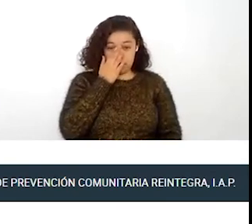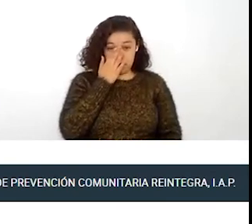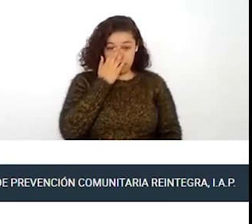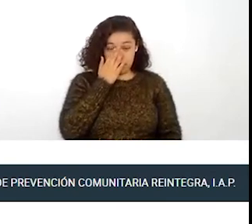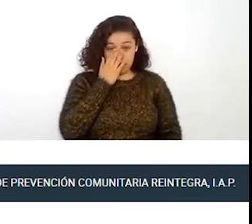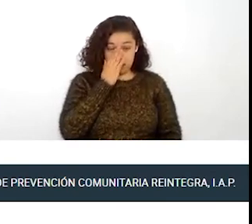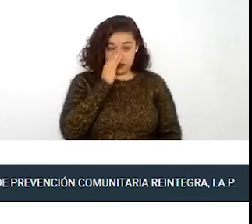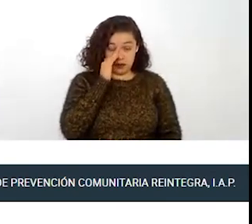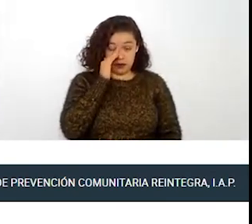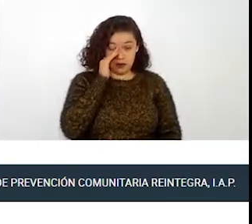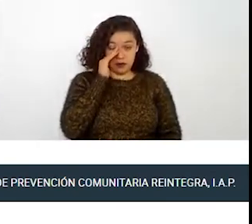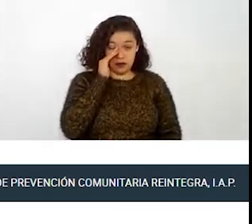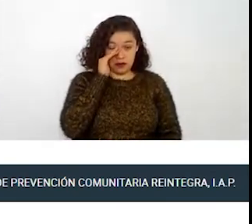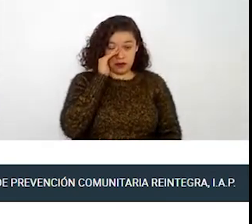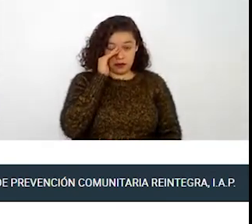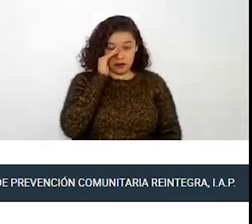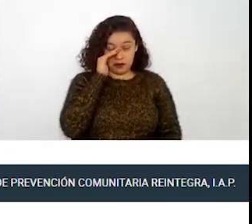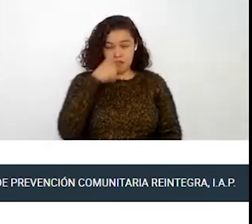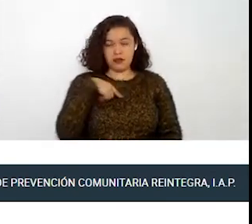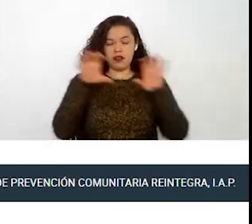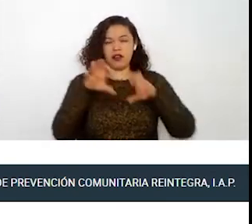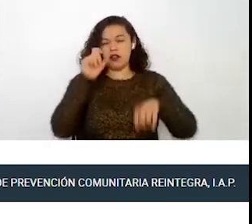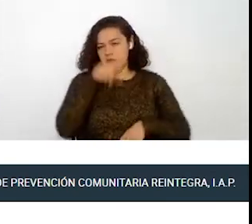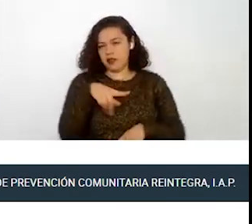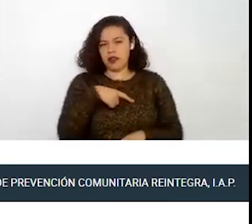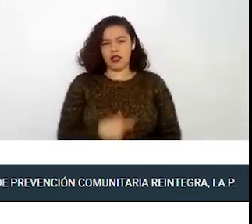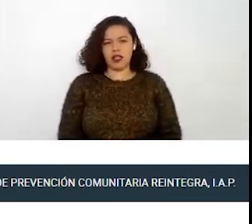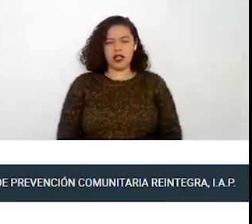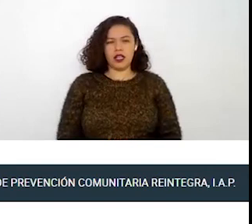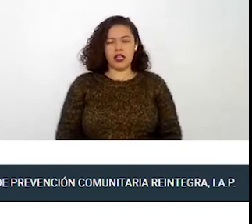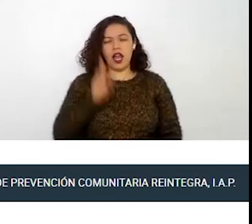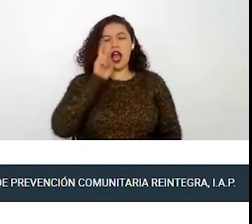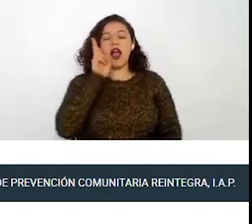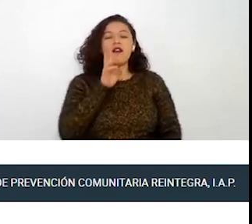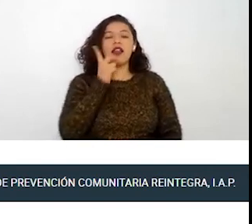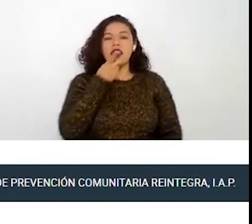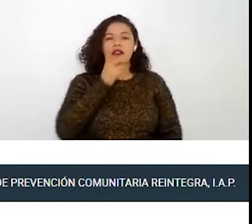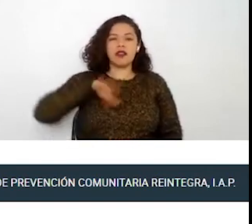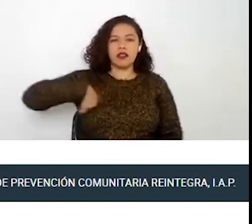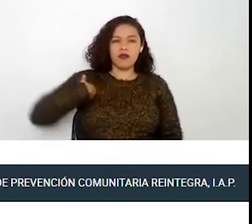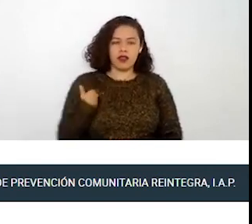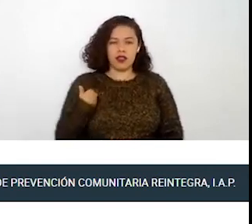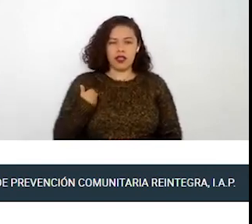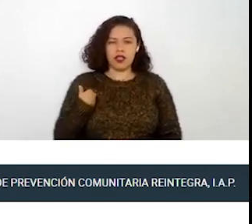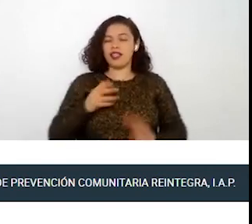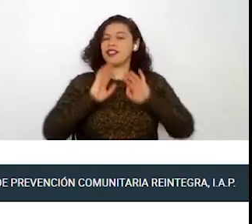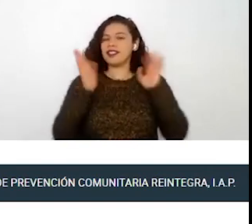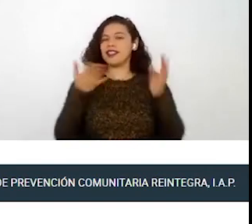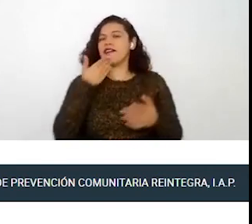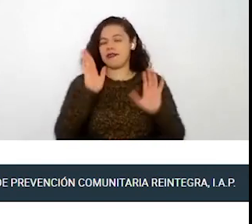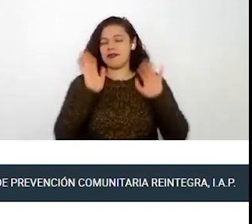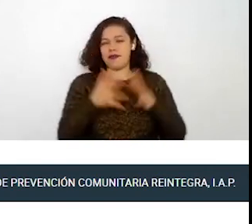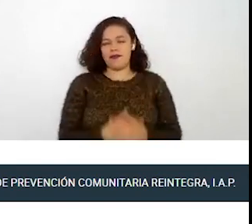mí vamos aquí y a ver qué me dice guardar Ya está ya me dijo